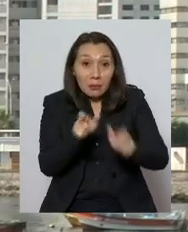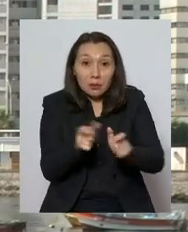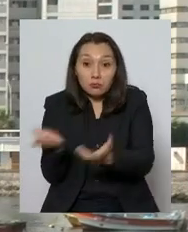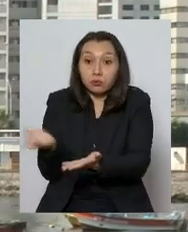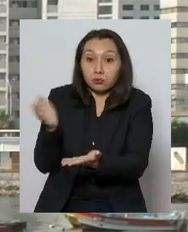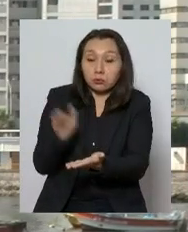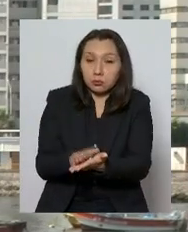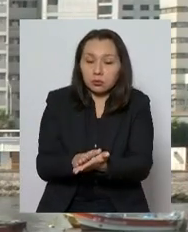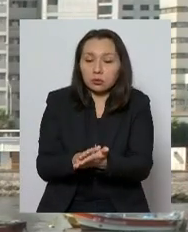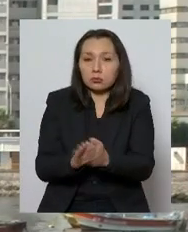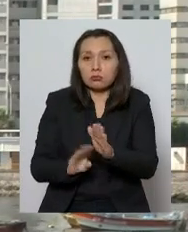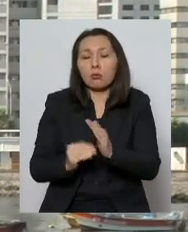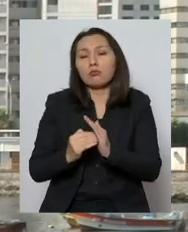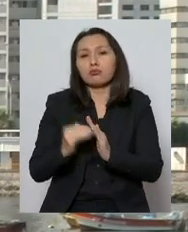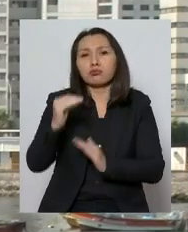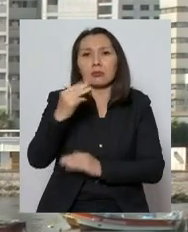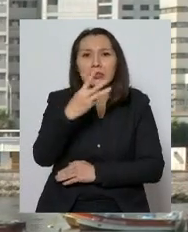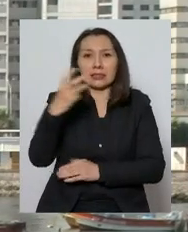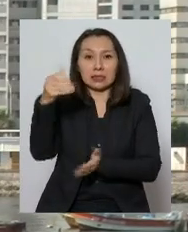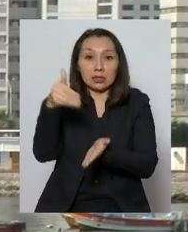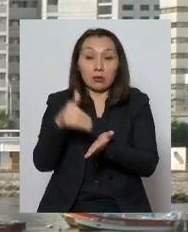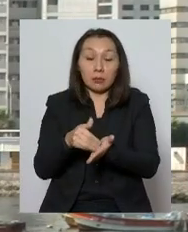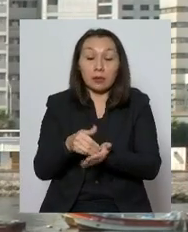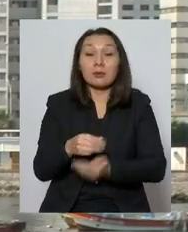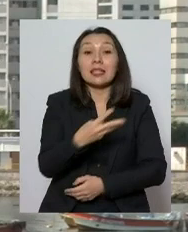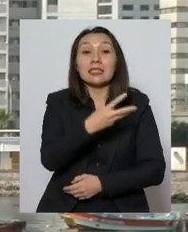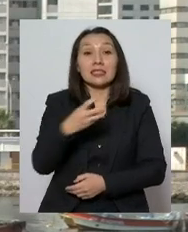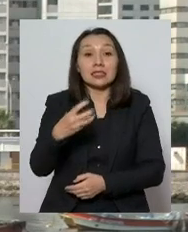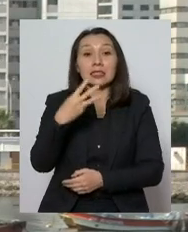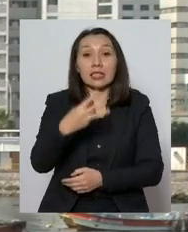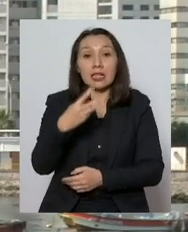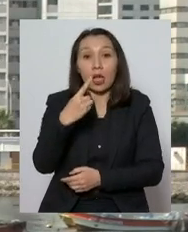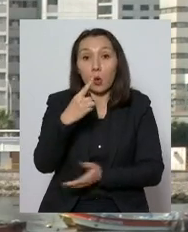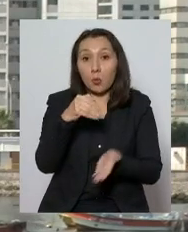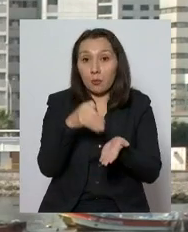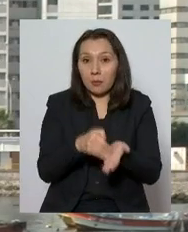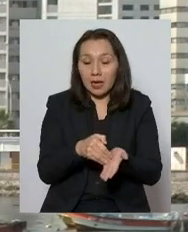superan con largueza los 300.000, son